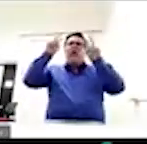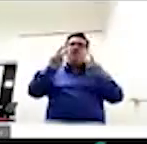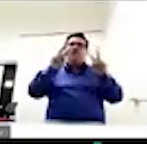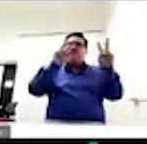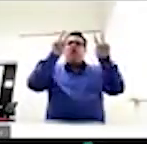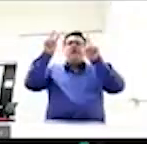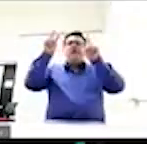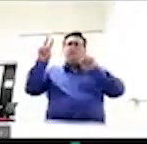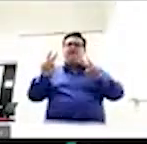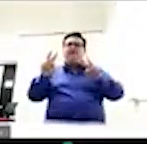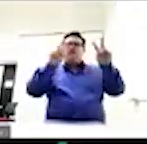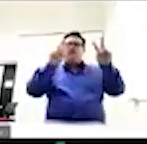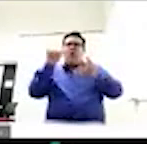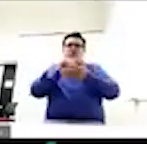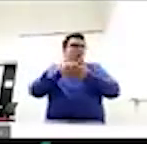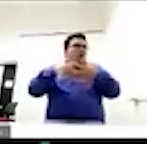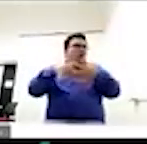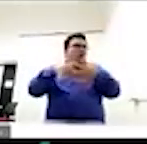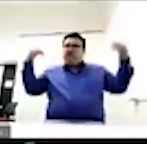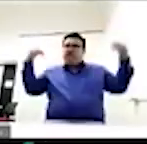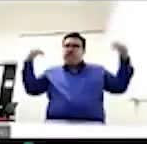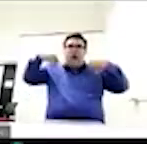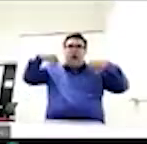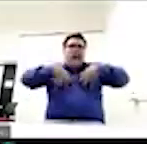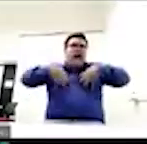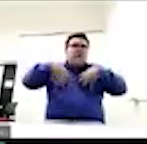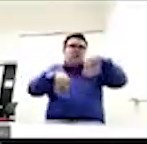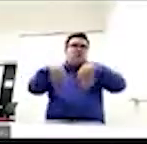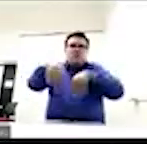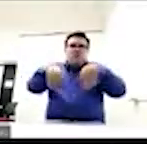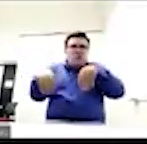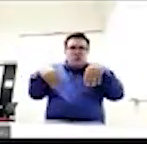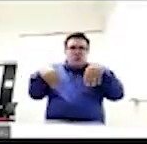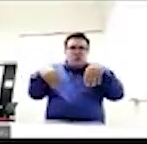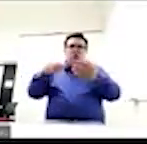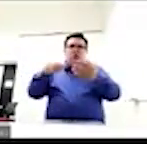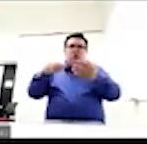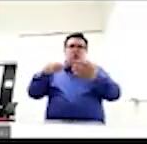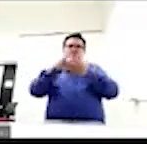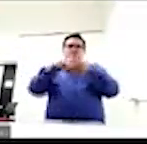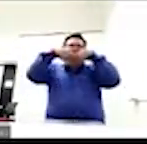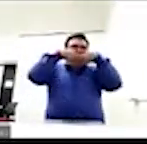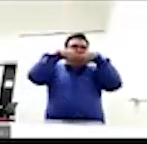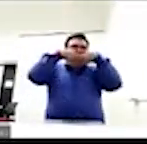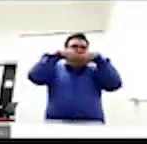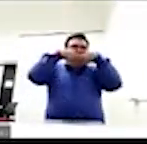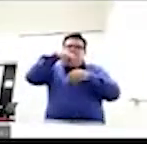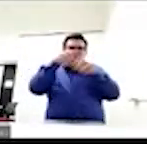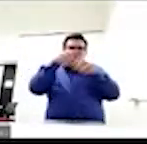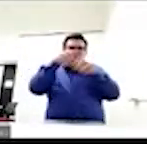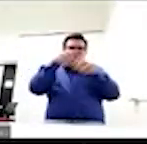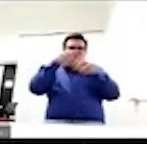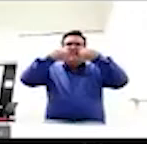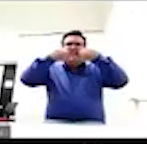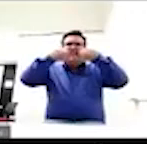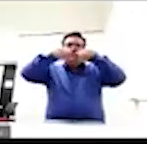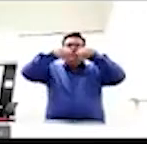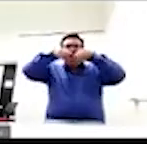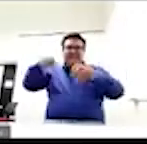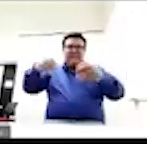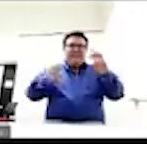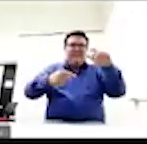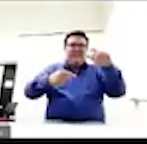una zarigüeya, construir mis propios refugios como un castor, huir con la agilidad y la gracia de una